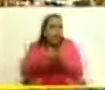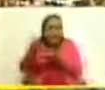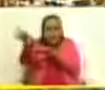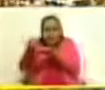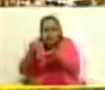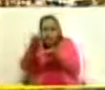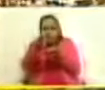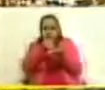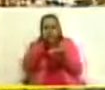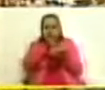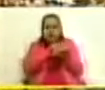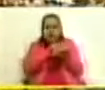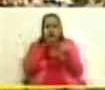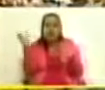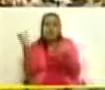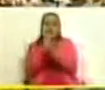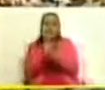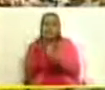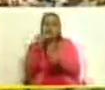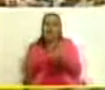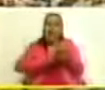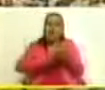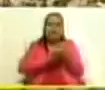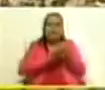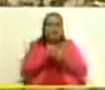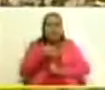nosotros conseguir las soluciones a todas